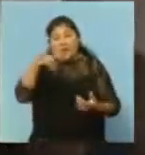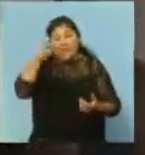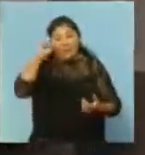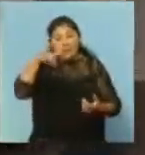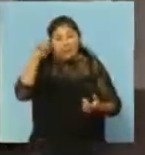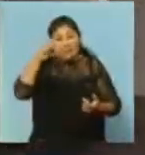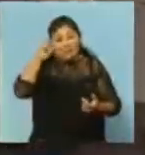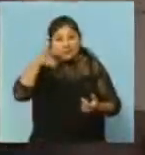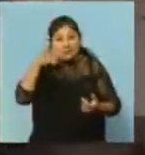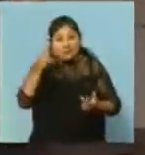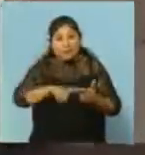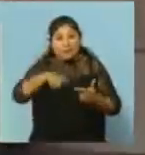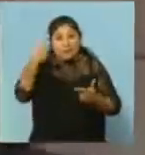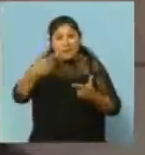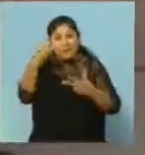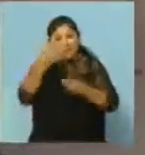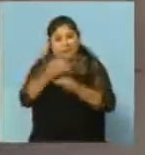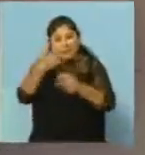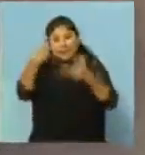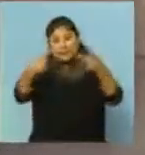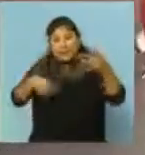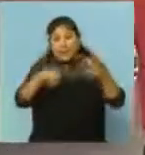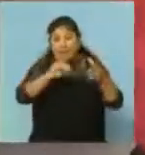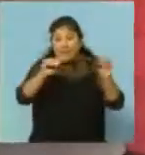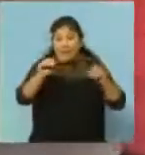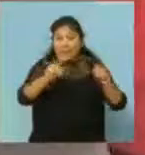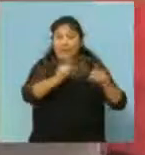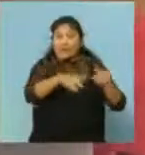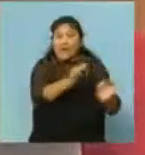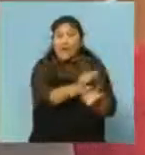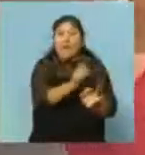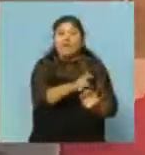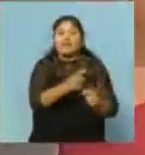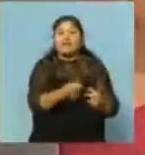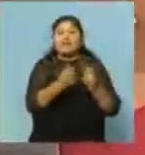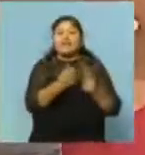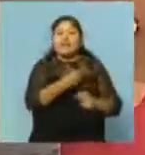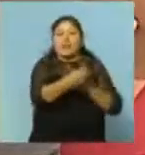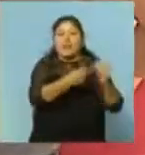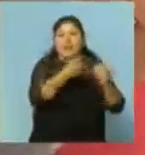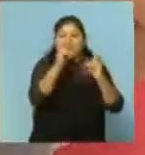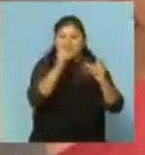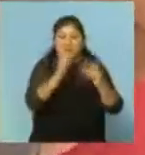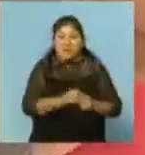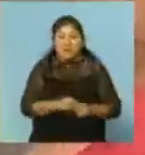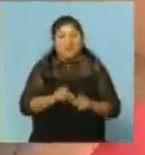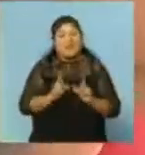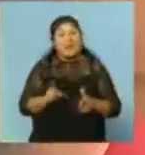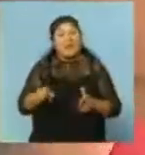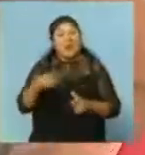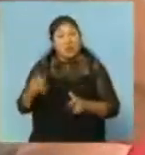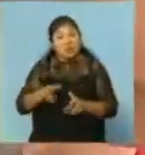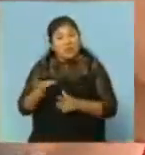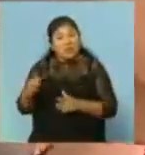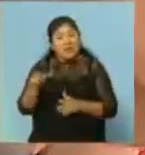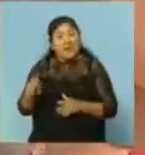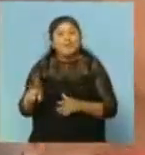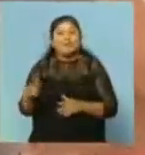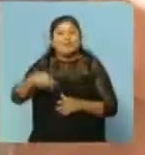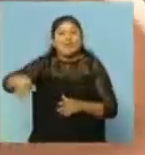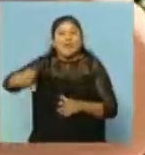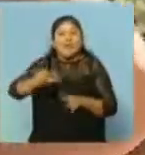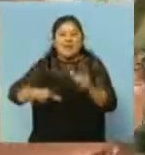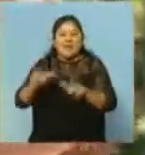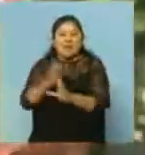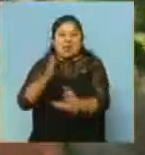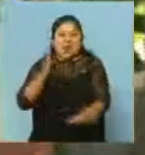otras escuelas más, pero también esto es importante, decíamos, porque son docentes que no tienen trabajo y que van a tener la posibilidad de conseguir uno. ¿Es así?